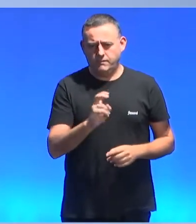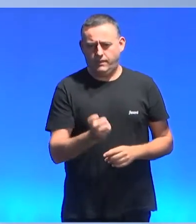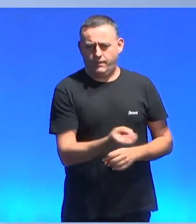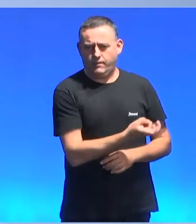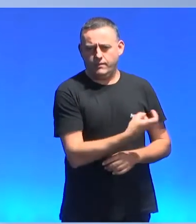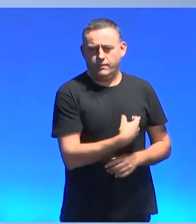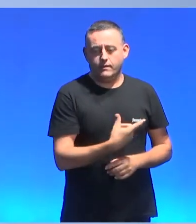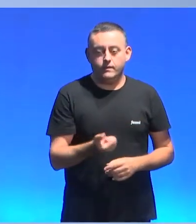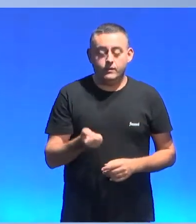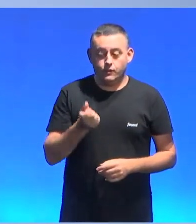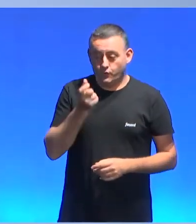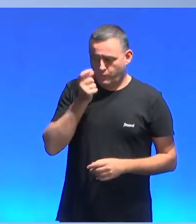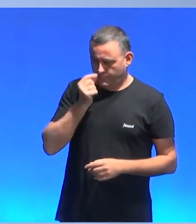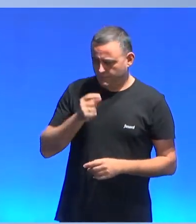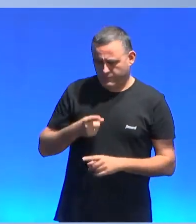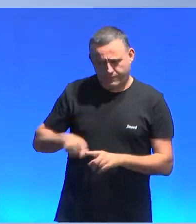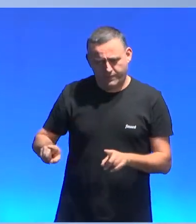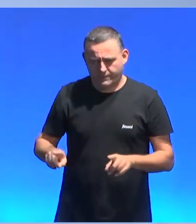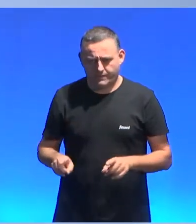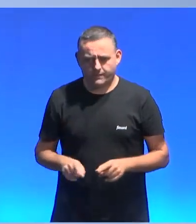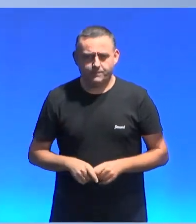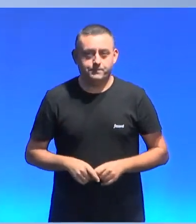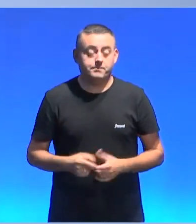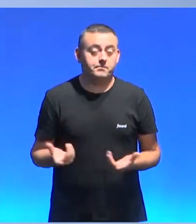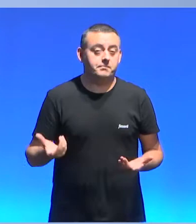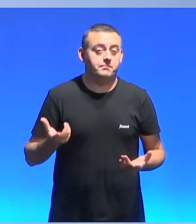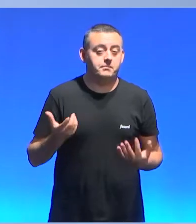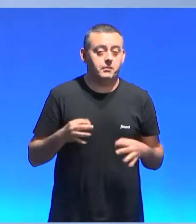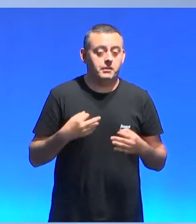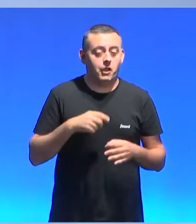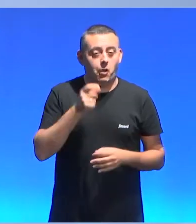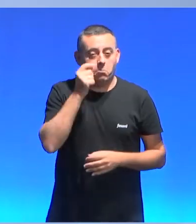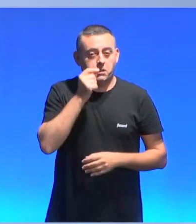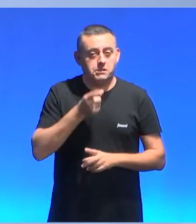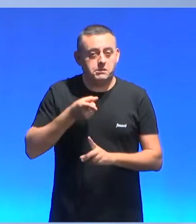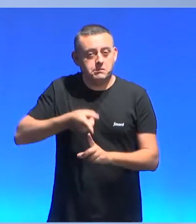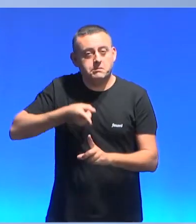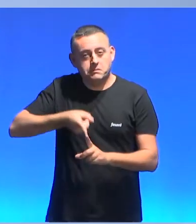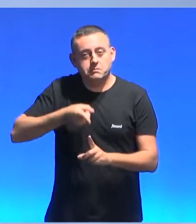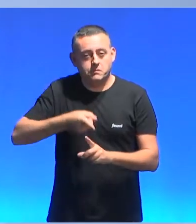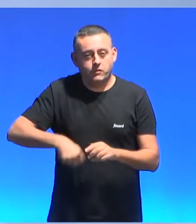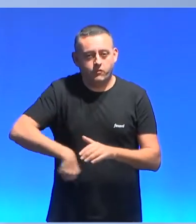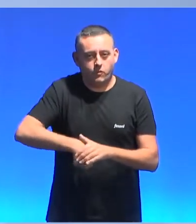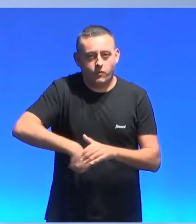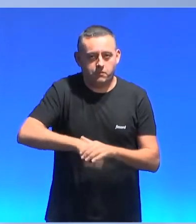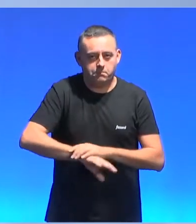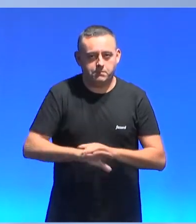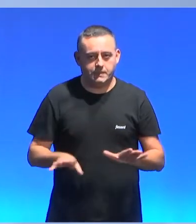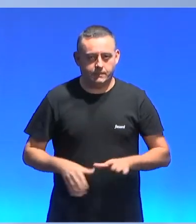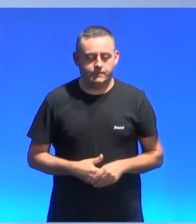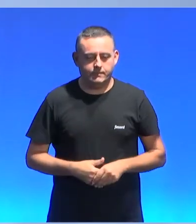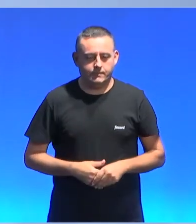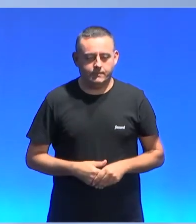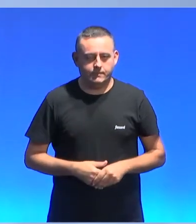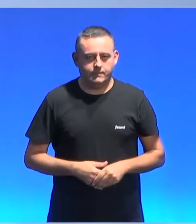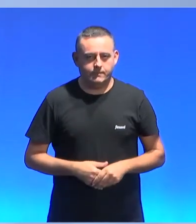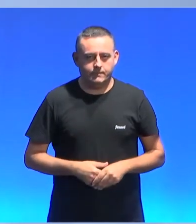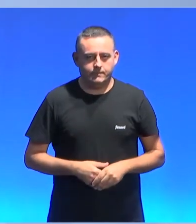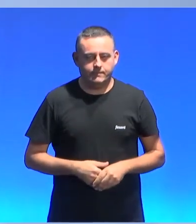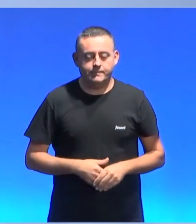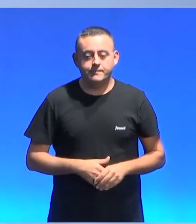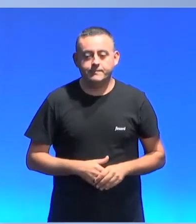ideas iguales, futbolera y poco más. Mientras que la variedad,